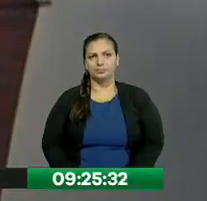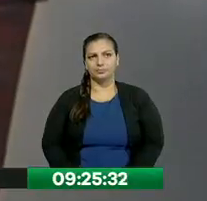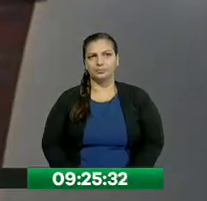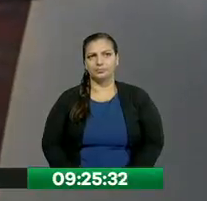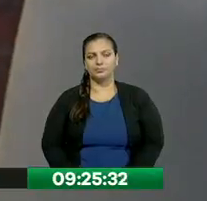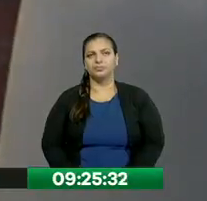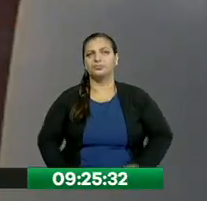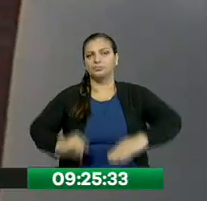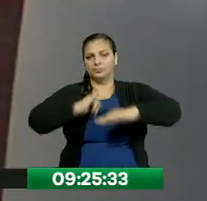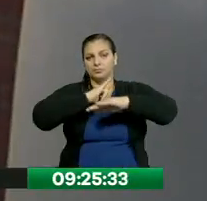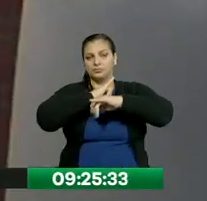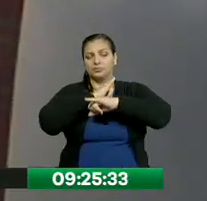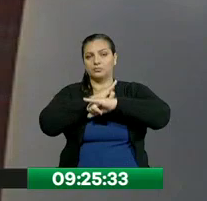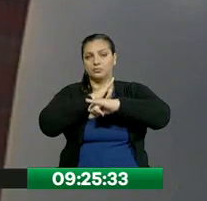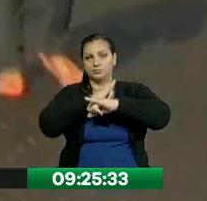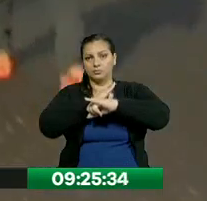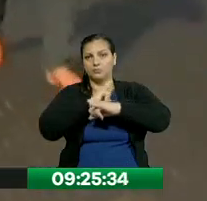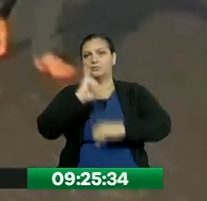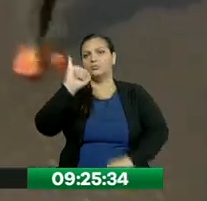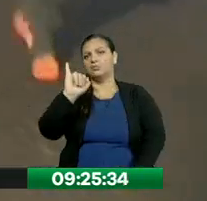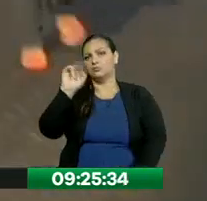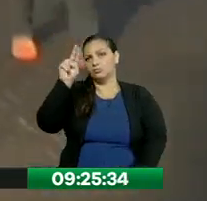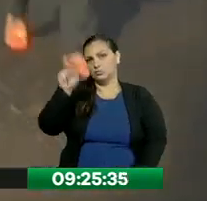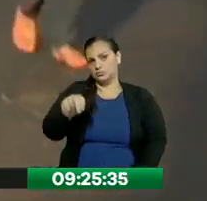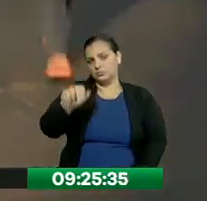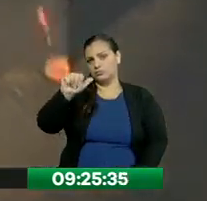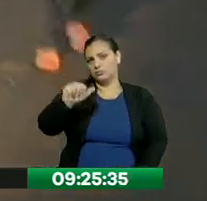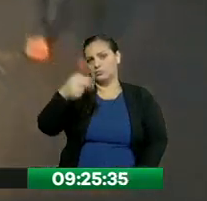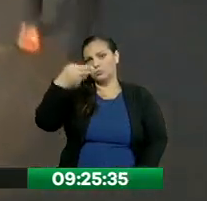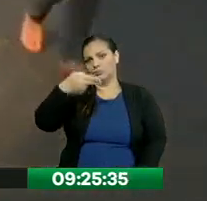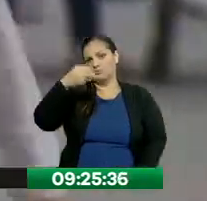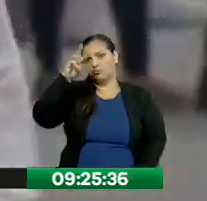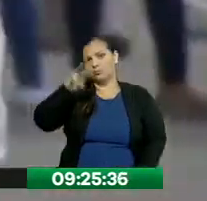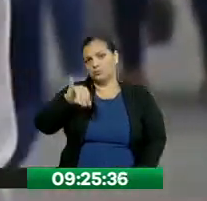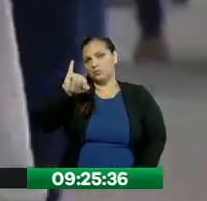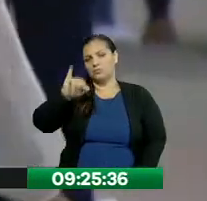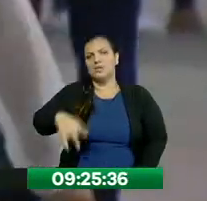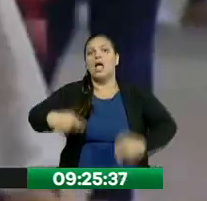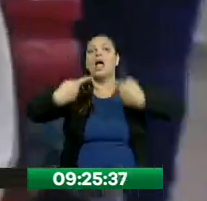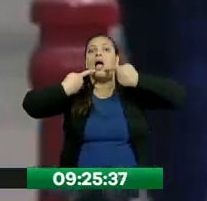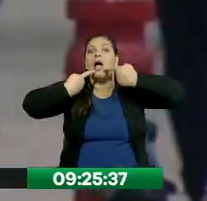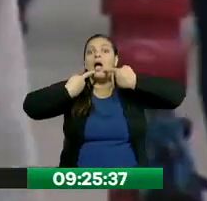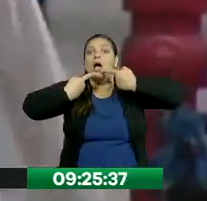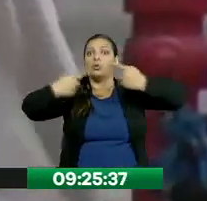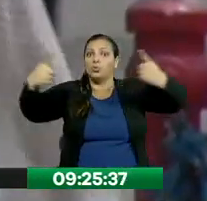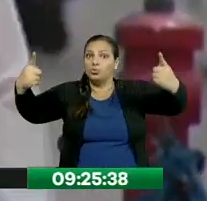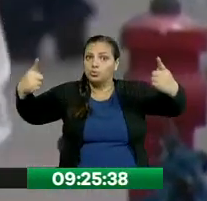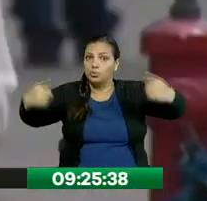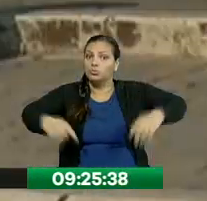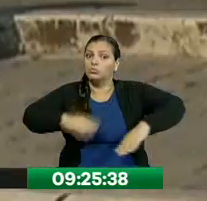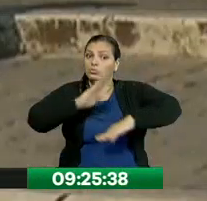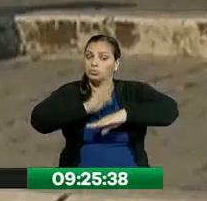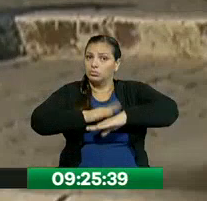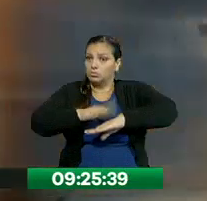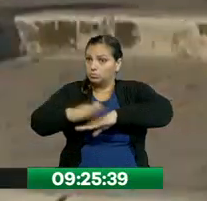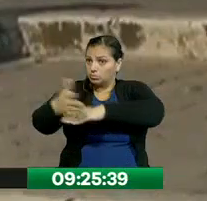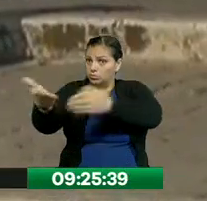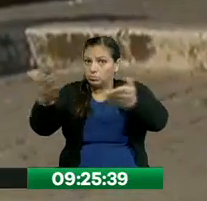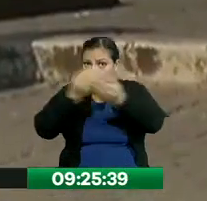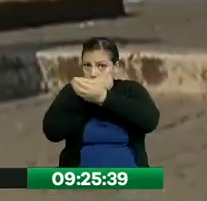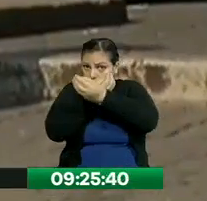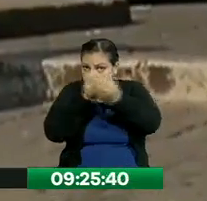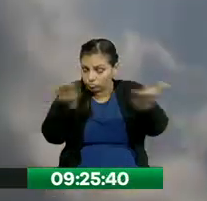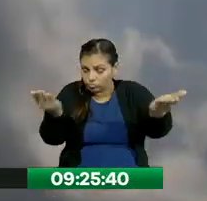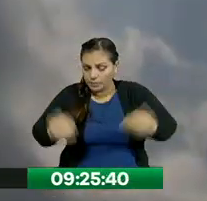El Instituto Nacional de Meteorología e Hidrología, INAMI, emitió una advertencia para los ciudadanos. Según detallan en